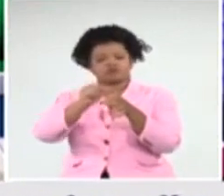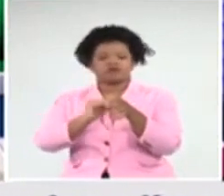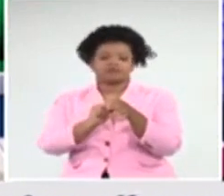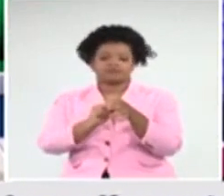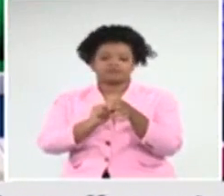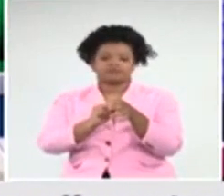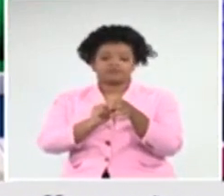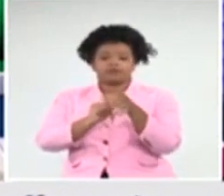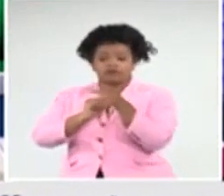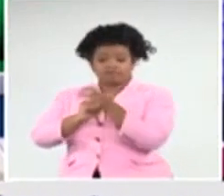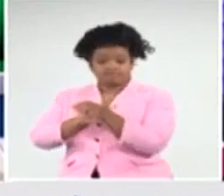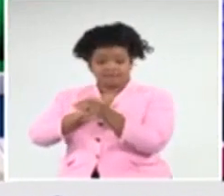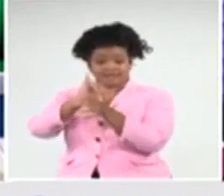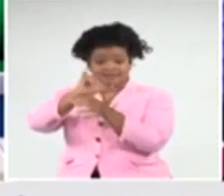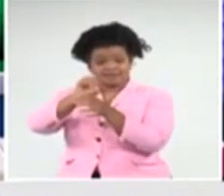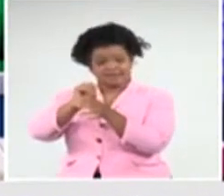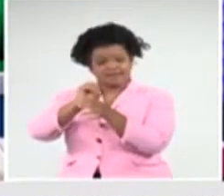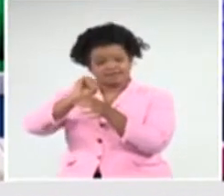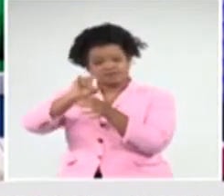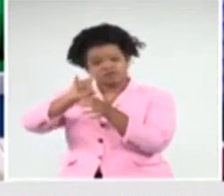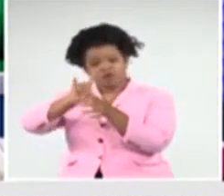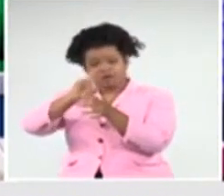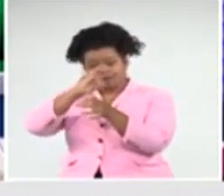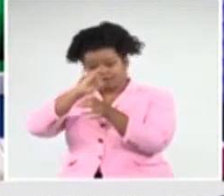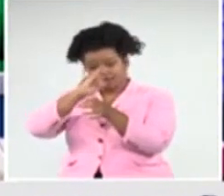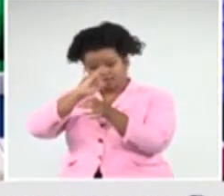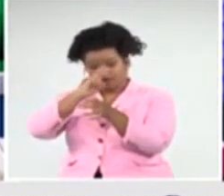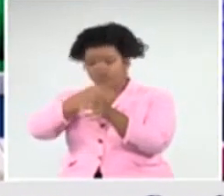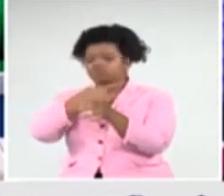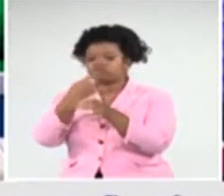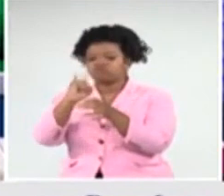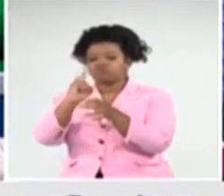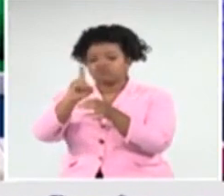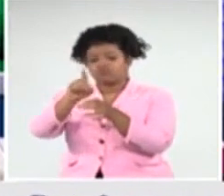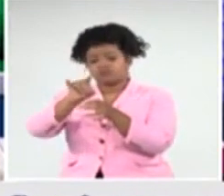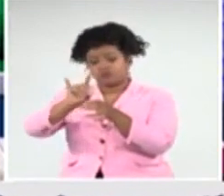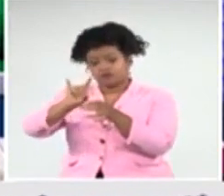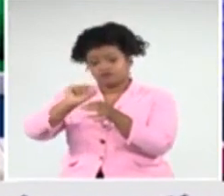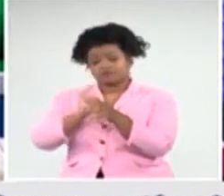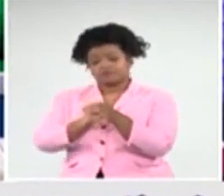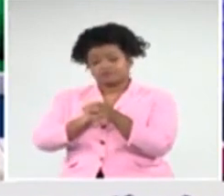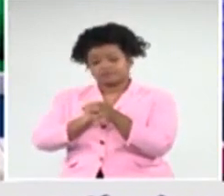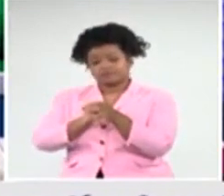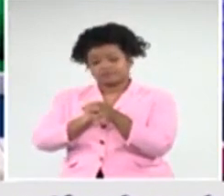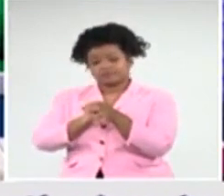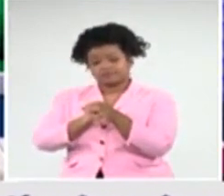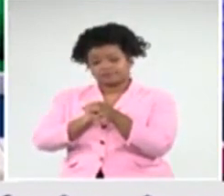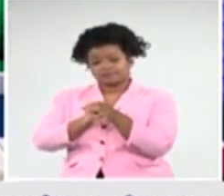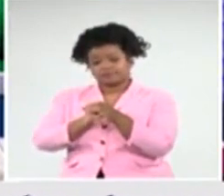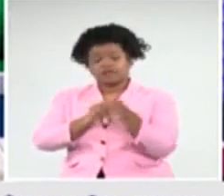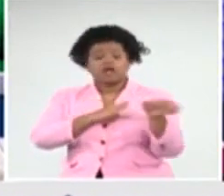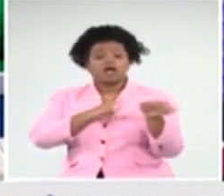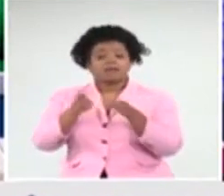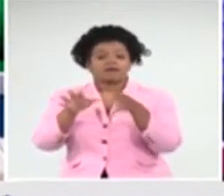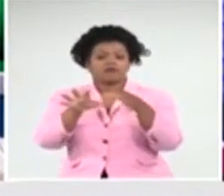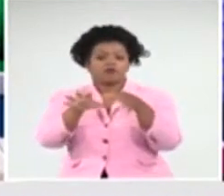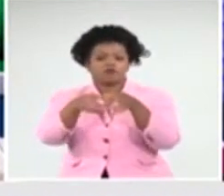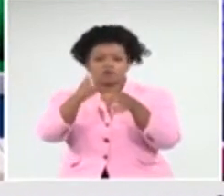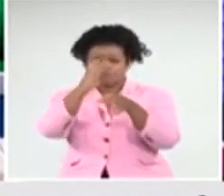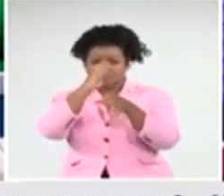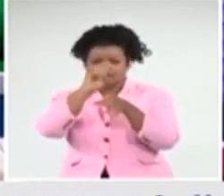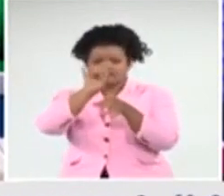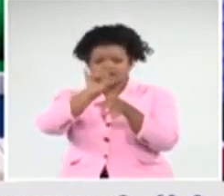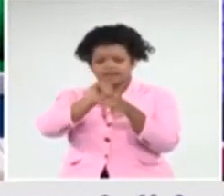grupo de 60 a 69 fallecen 19, entre 70 y 79,